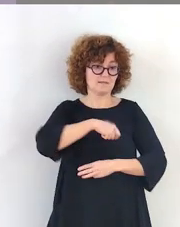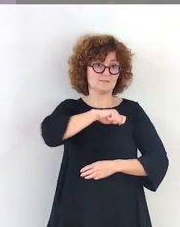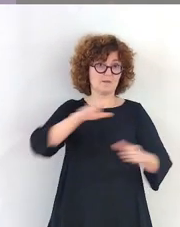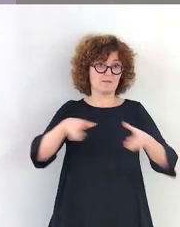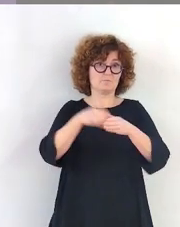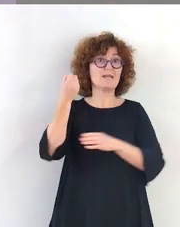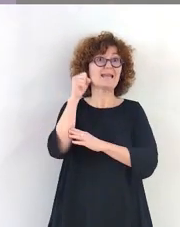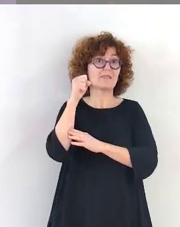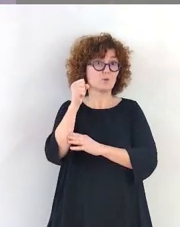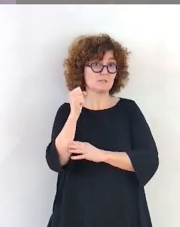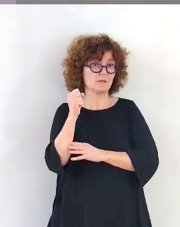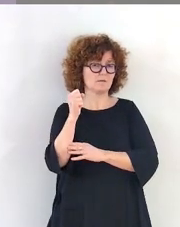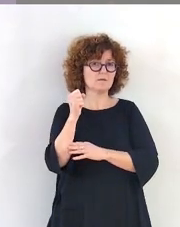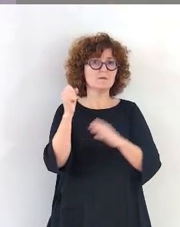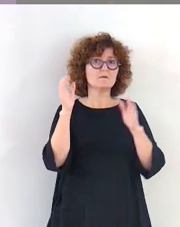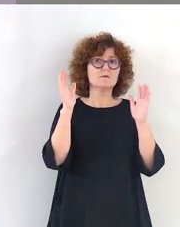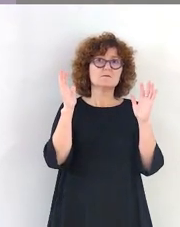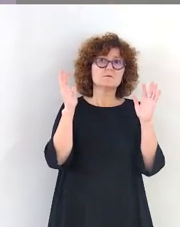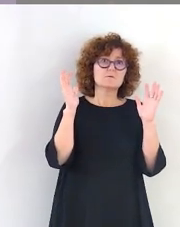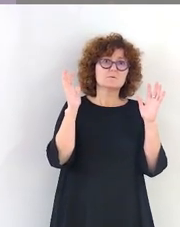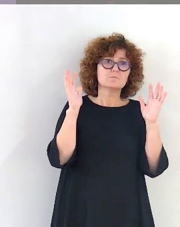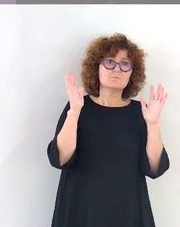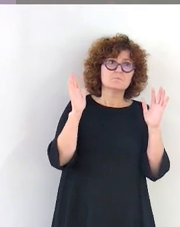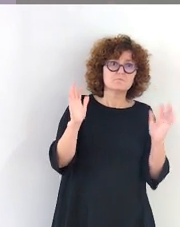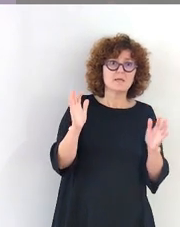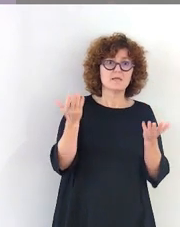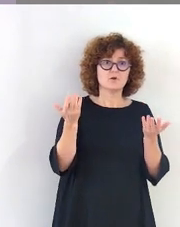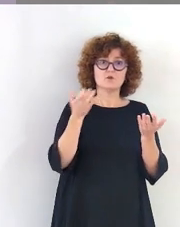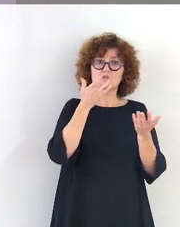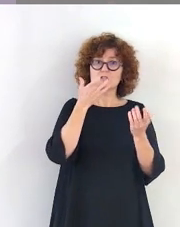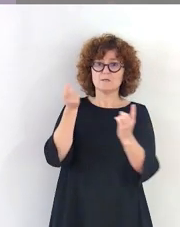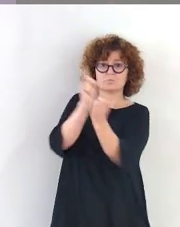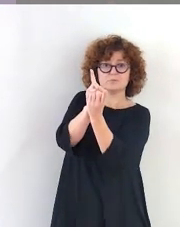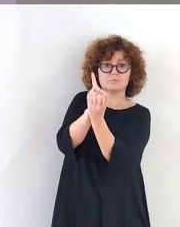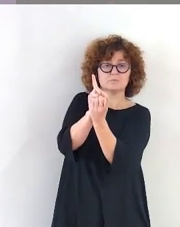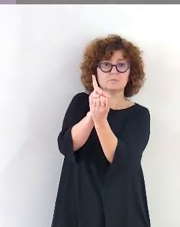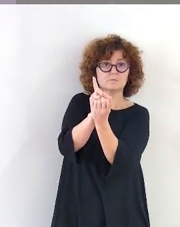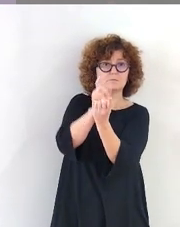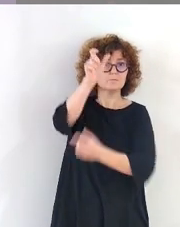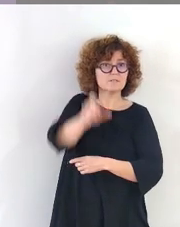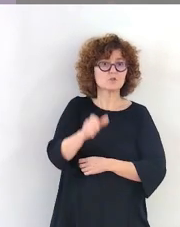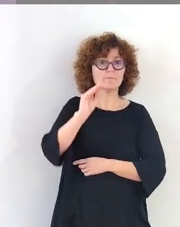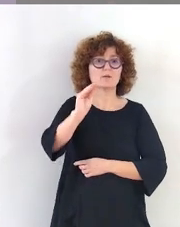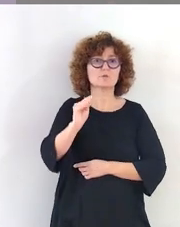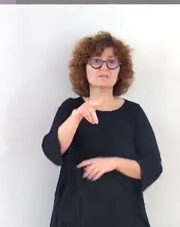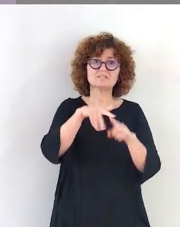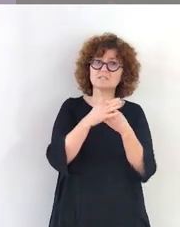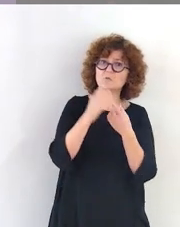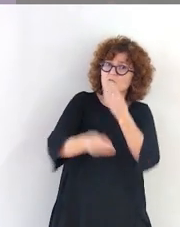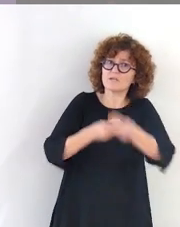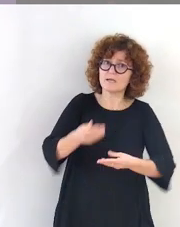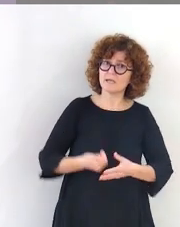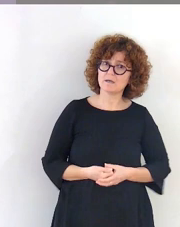negacionista pero yo siempre si te puedes sentar delante de un ser humano es decirle Oiga y Usted qué haría en estas condiciones Usted qué